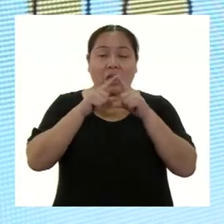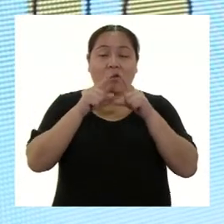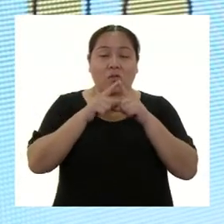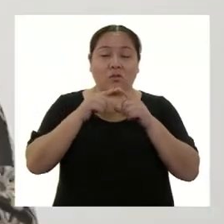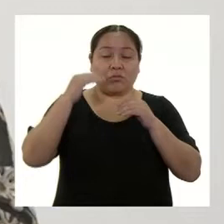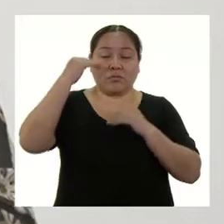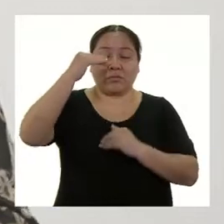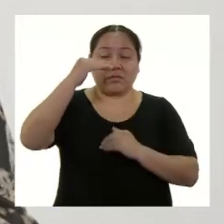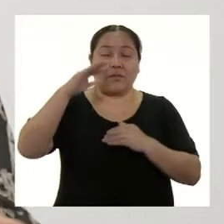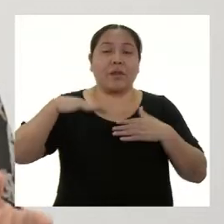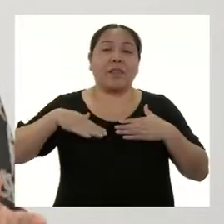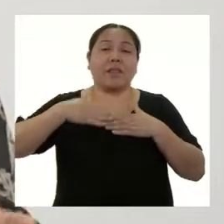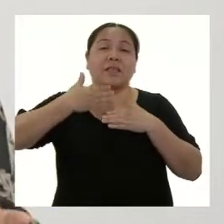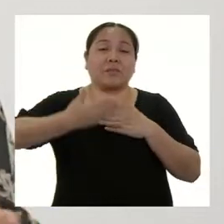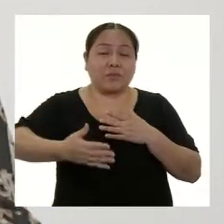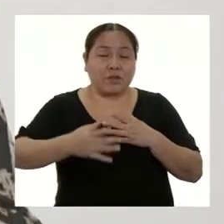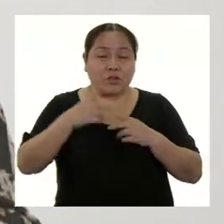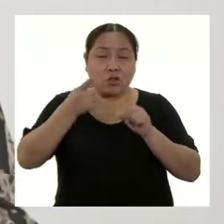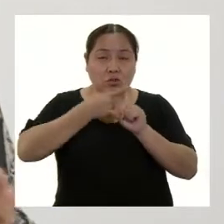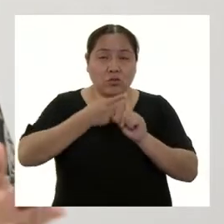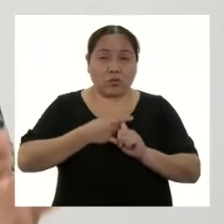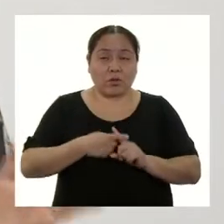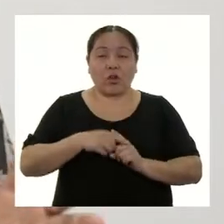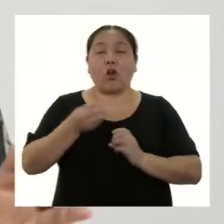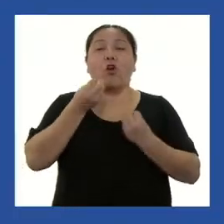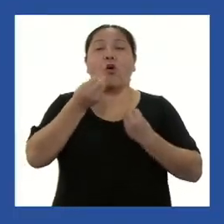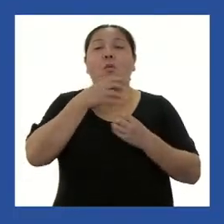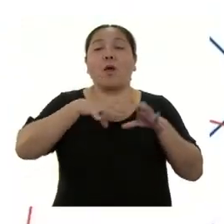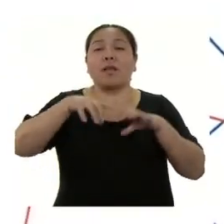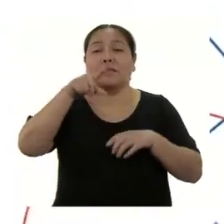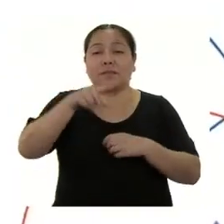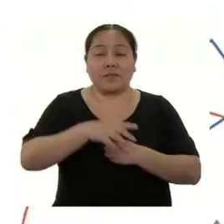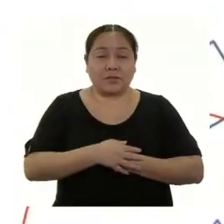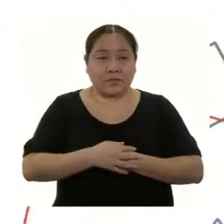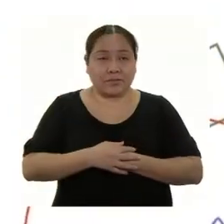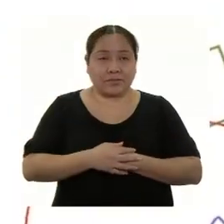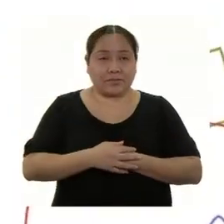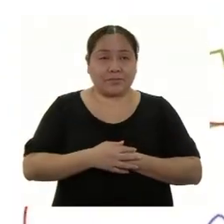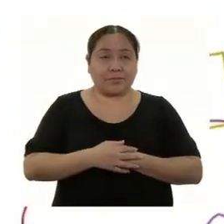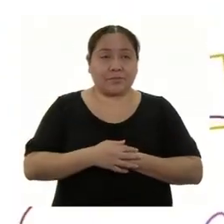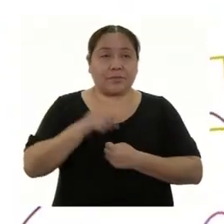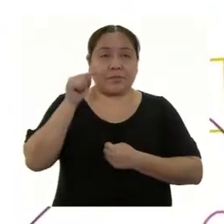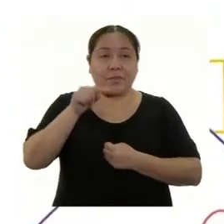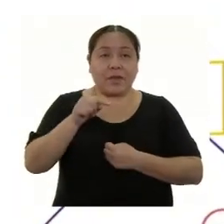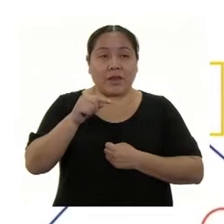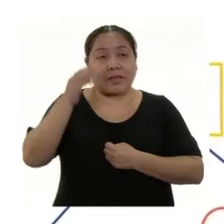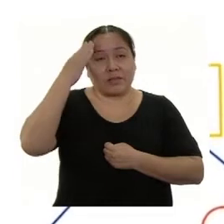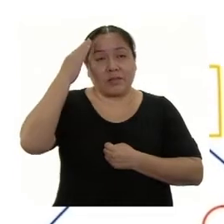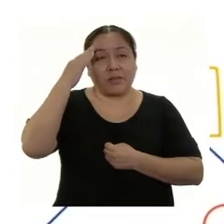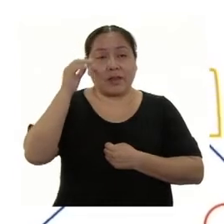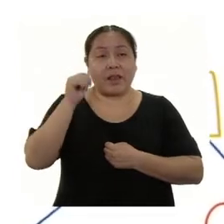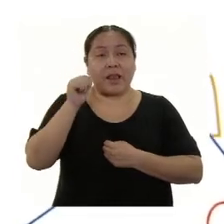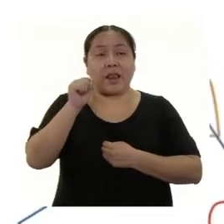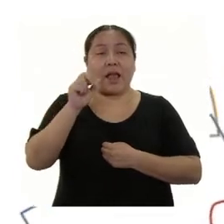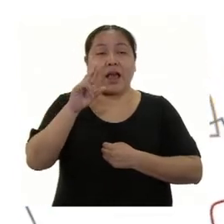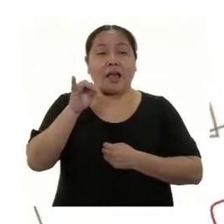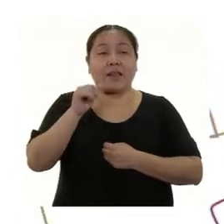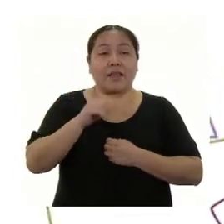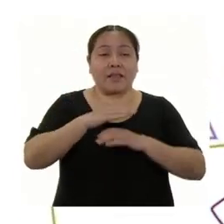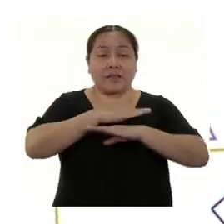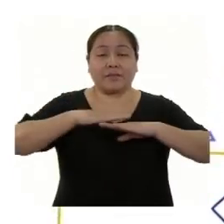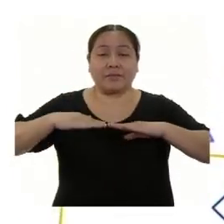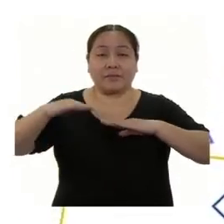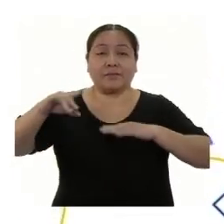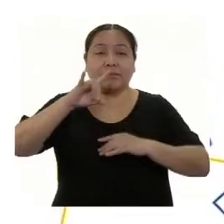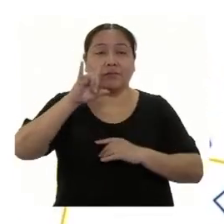poder sumarlo. Casi se te pasa. ¿Y cómo harías eso? A ver, para calcular el área de la superficie de las